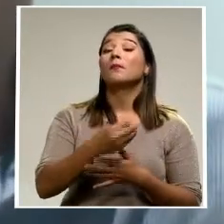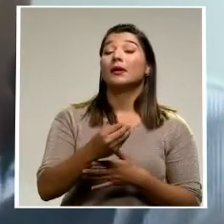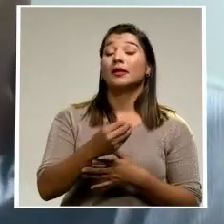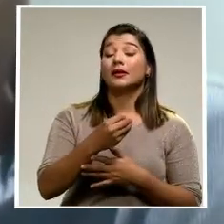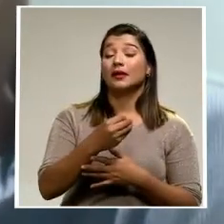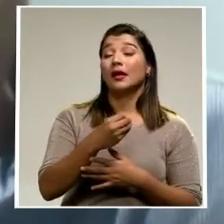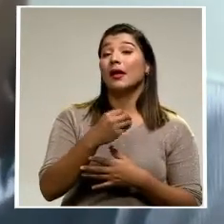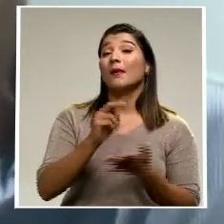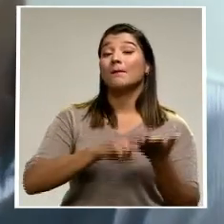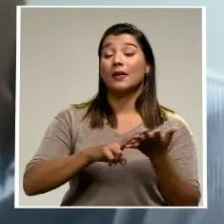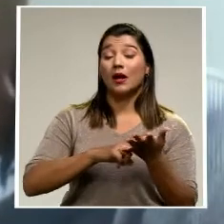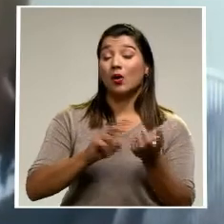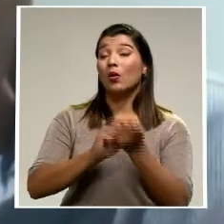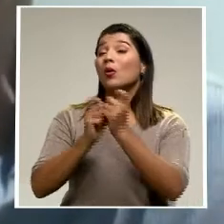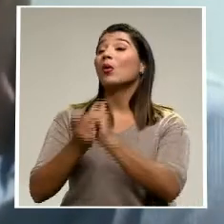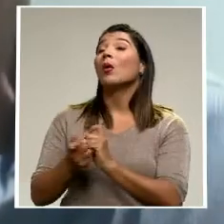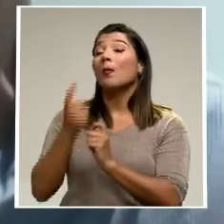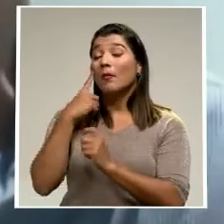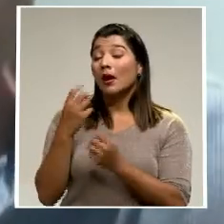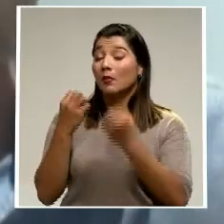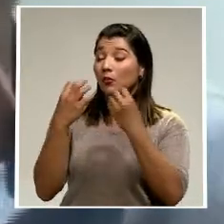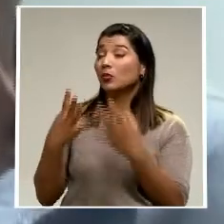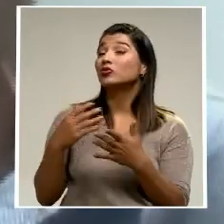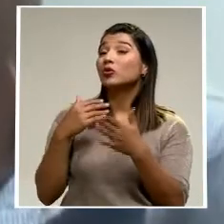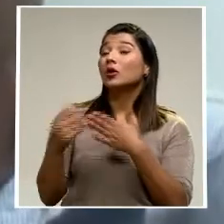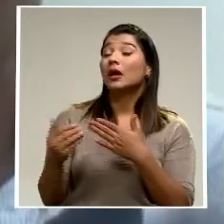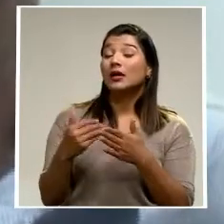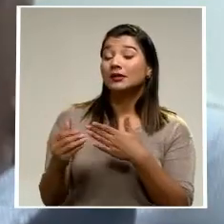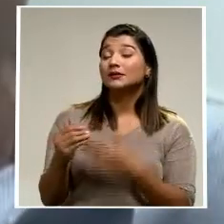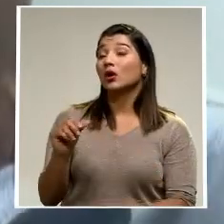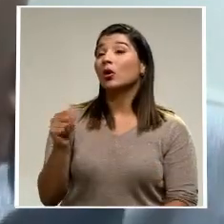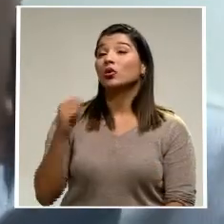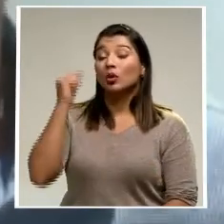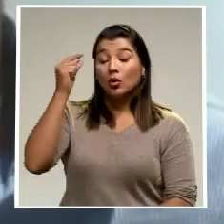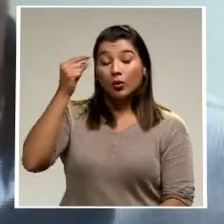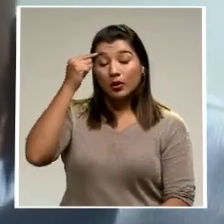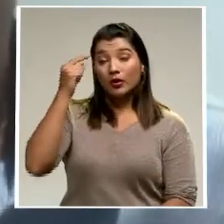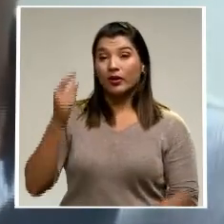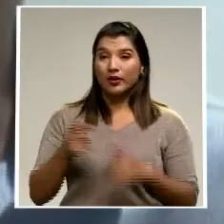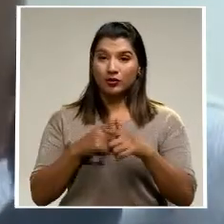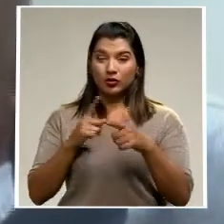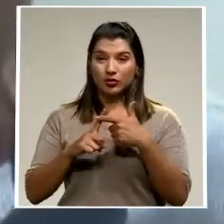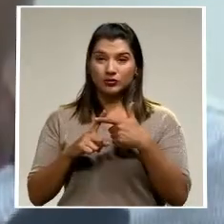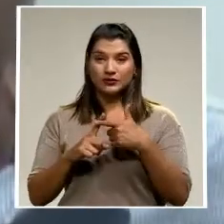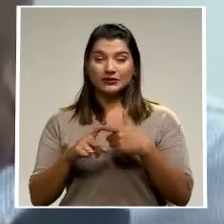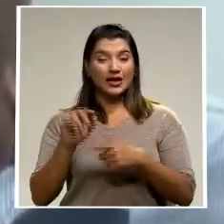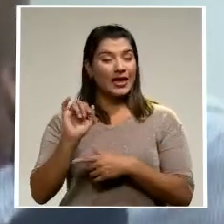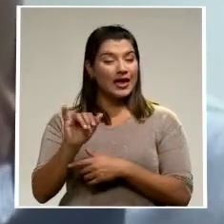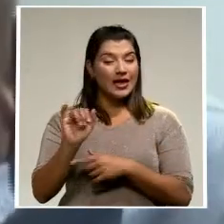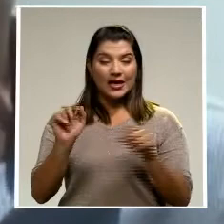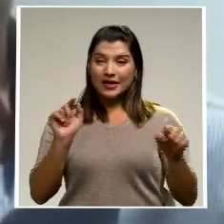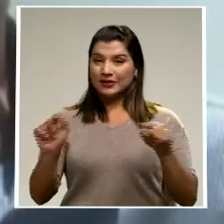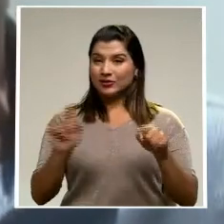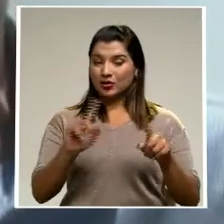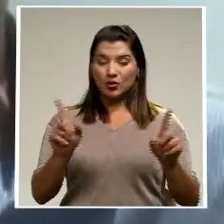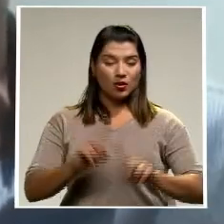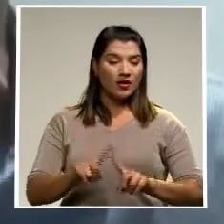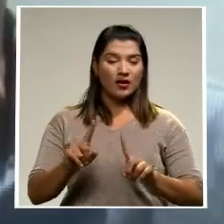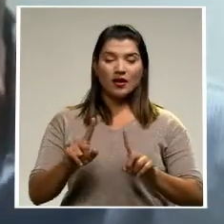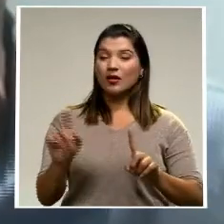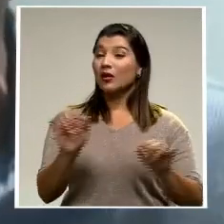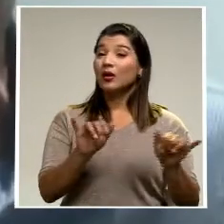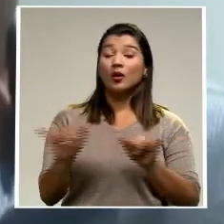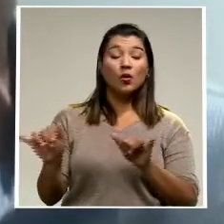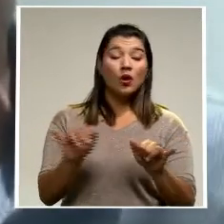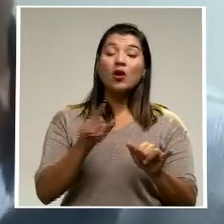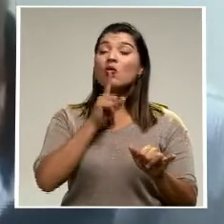muchos le cobran ser casi que un cogobierno. Entonces, esa no diferenciación de una